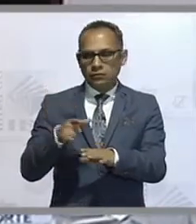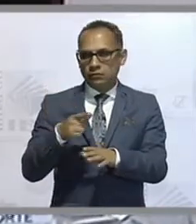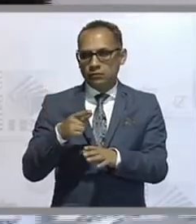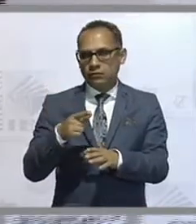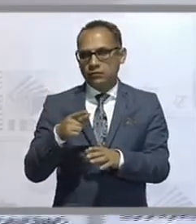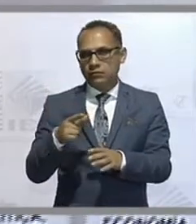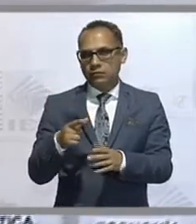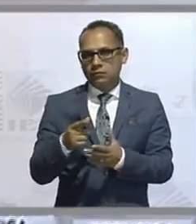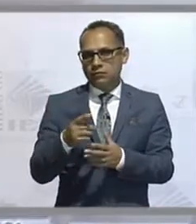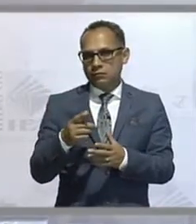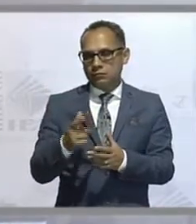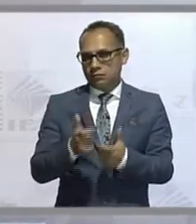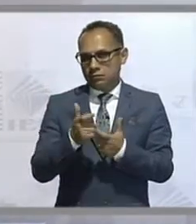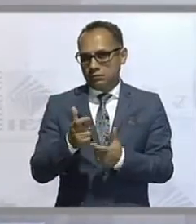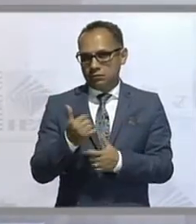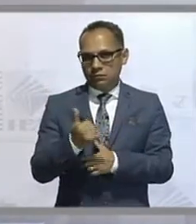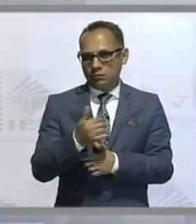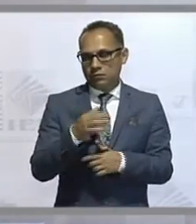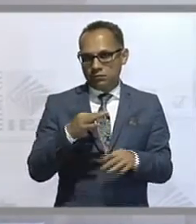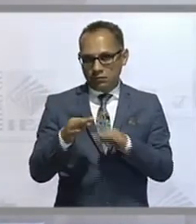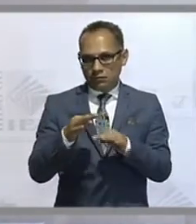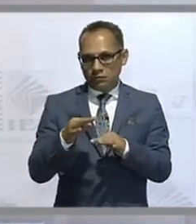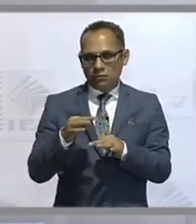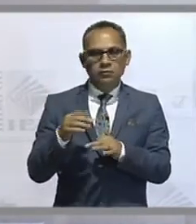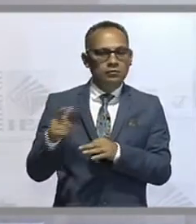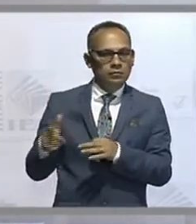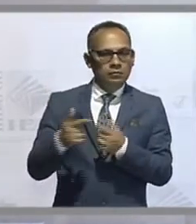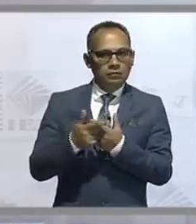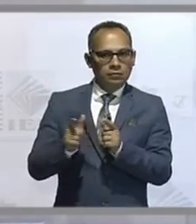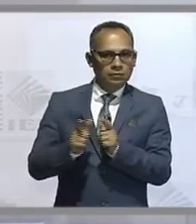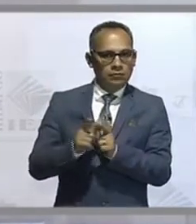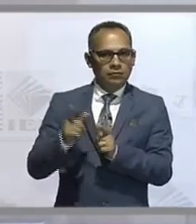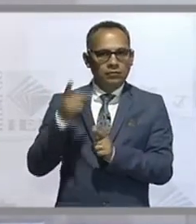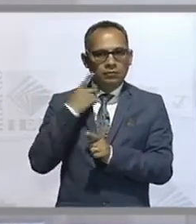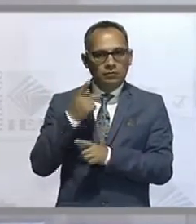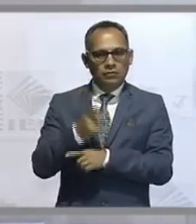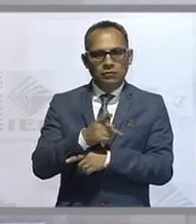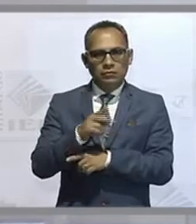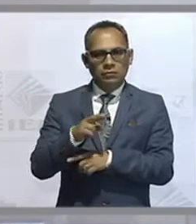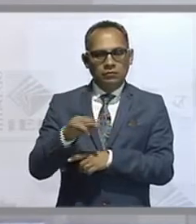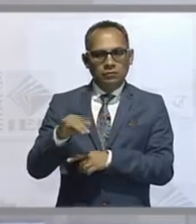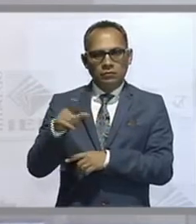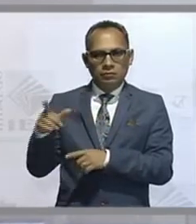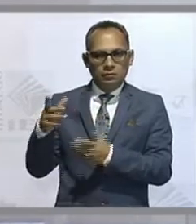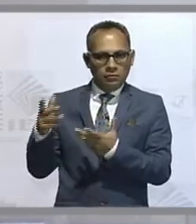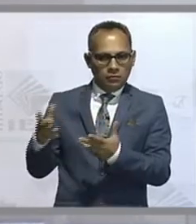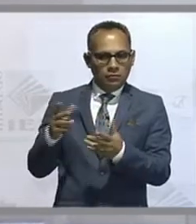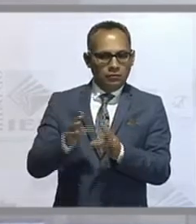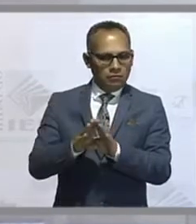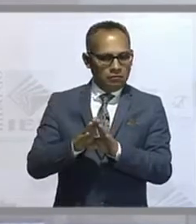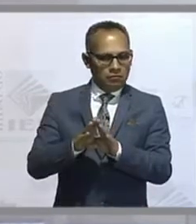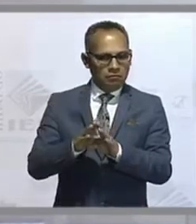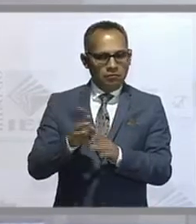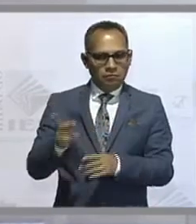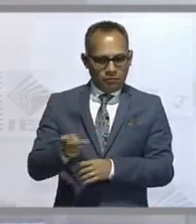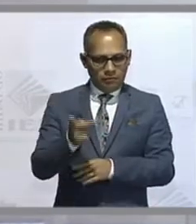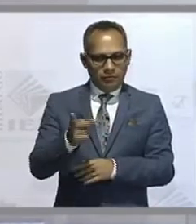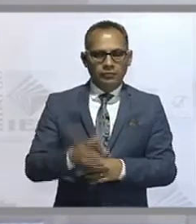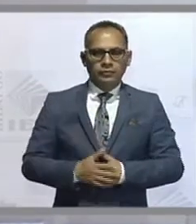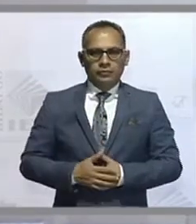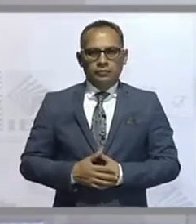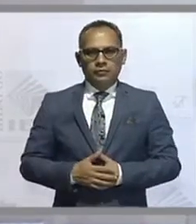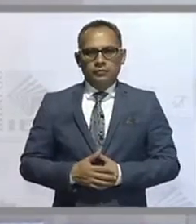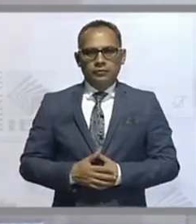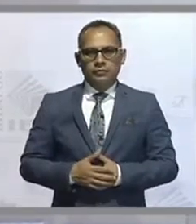candidato del partido revolucionario institucional roberto de jesús núñez visión la cual es que iniciativa